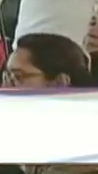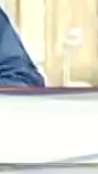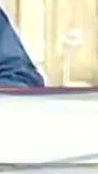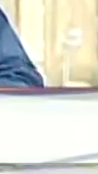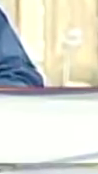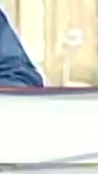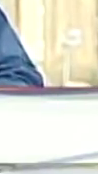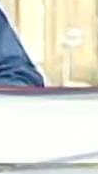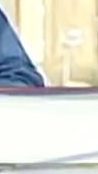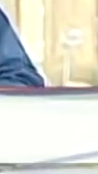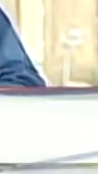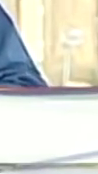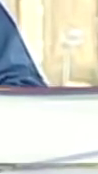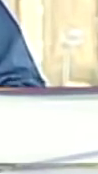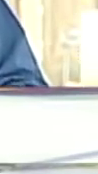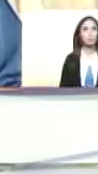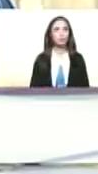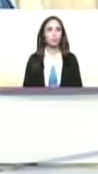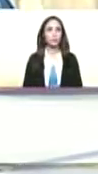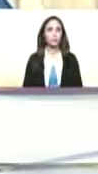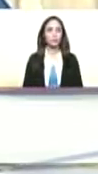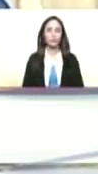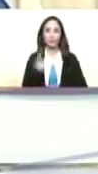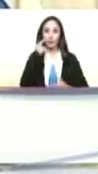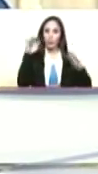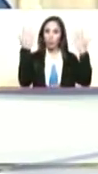Un aplauso, muchachas. Gracias.